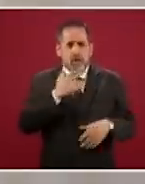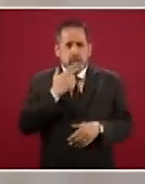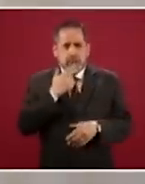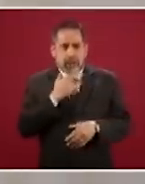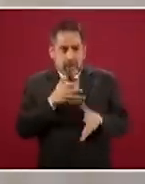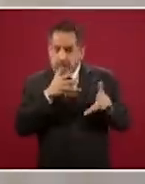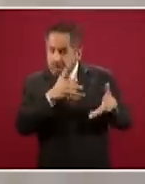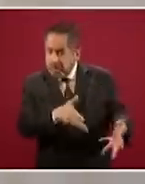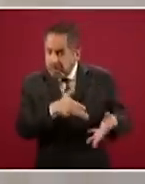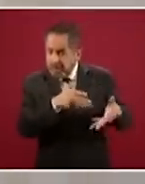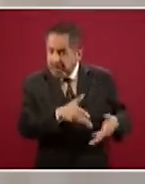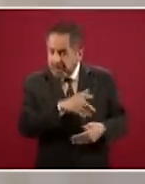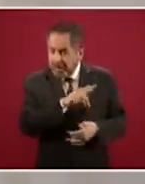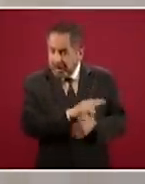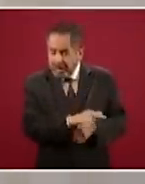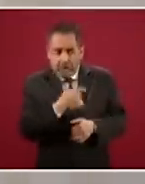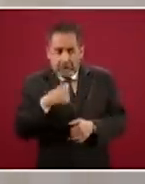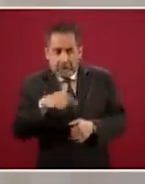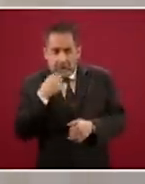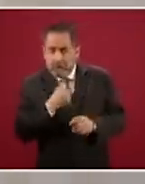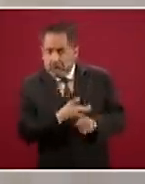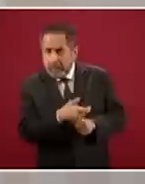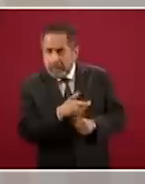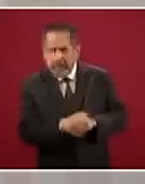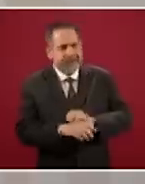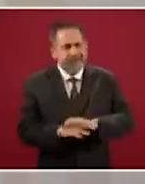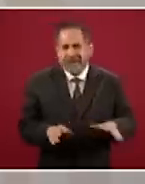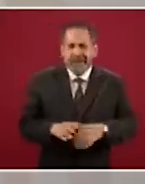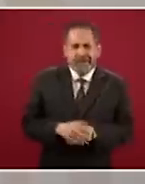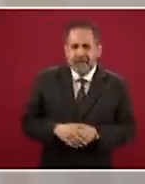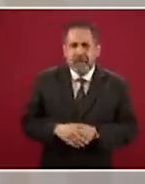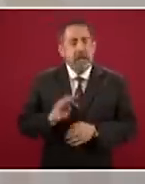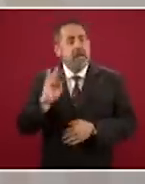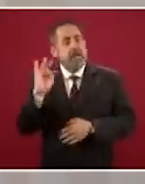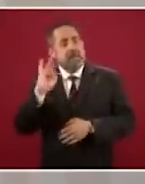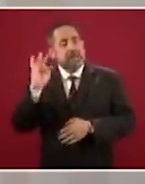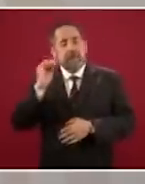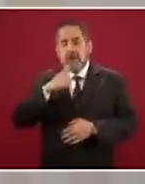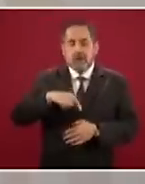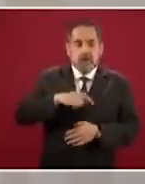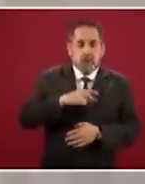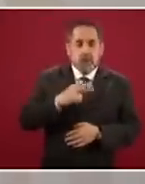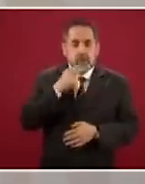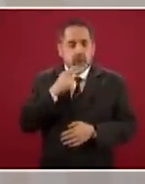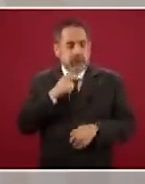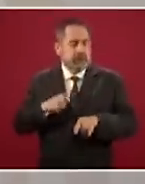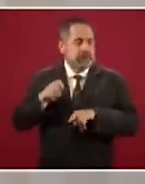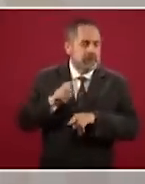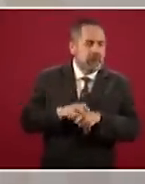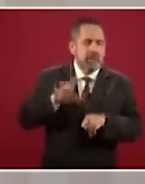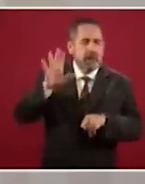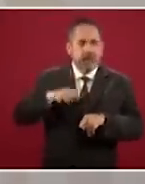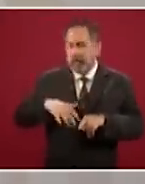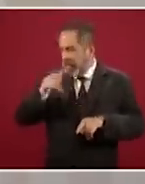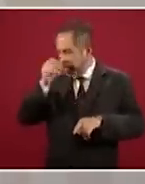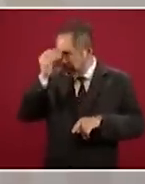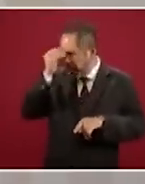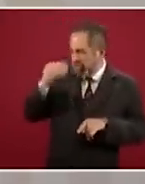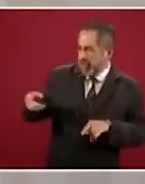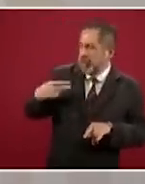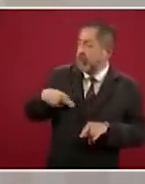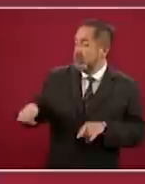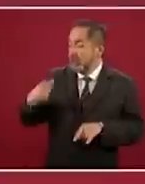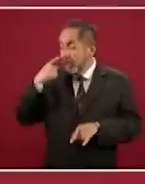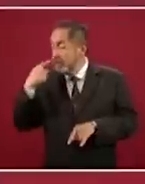porque si lo usáramos, entre otras cosas, además de ofender al pueblo,